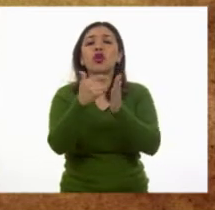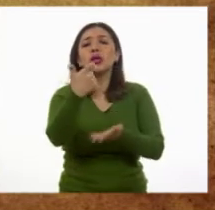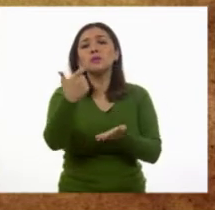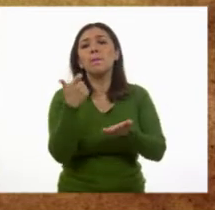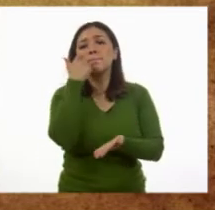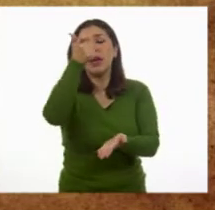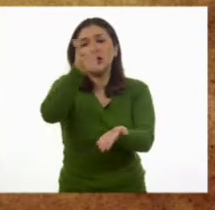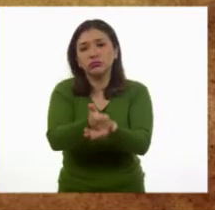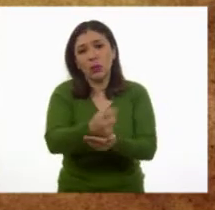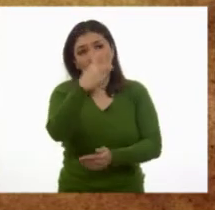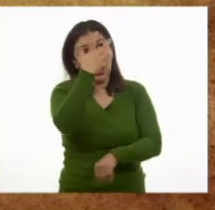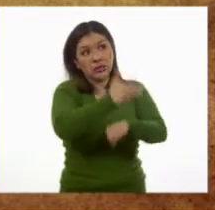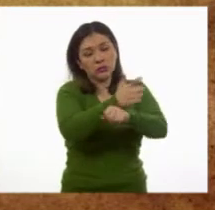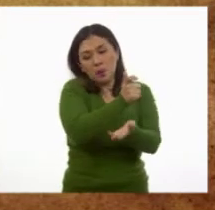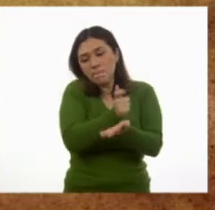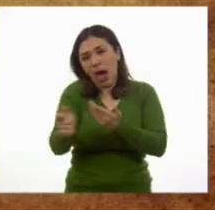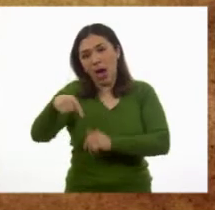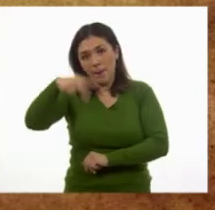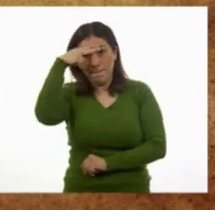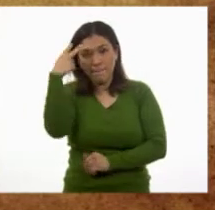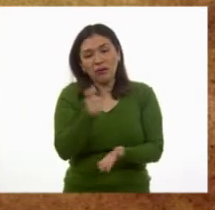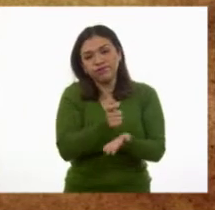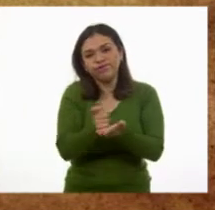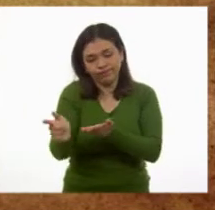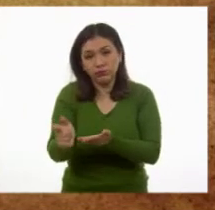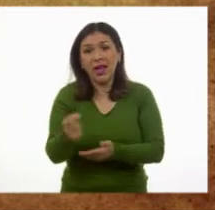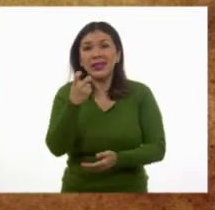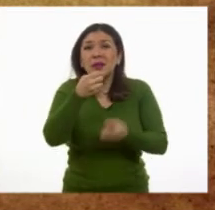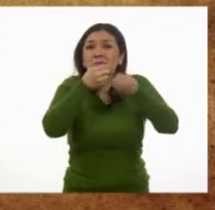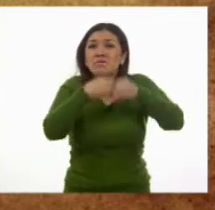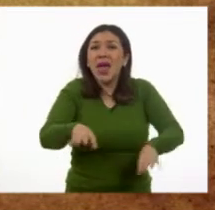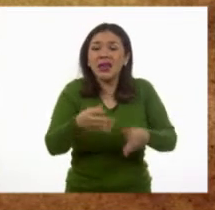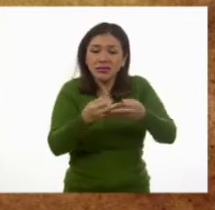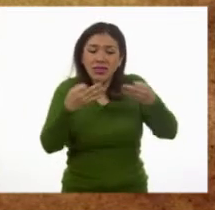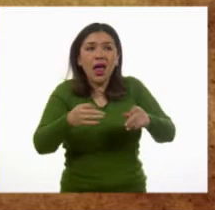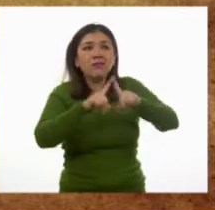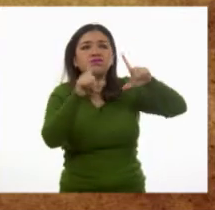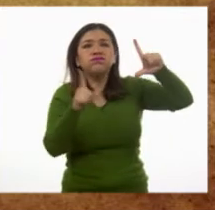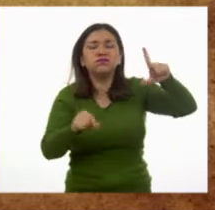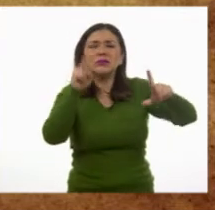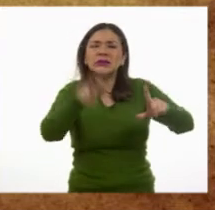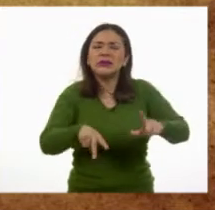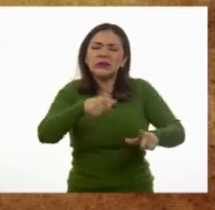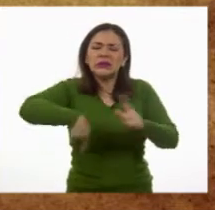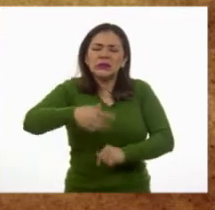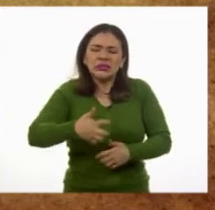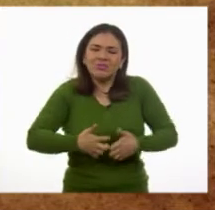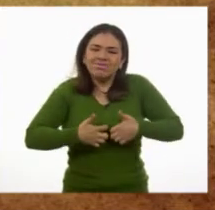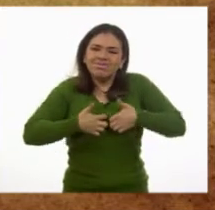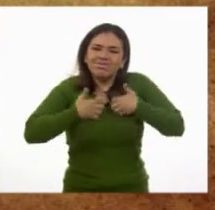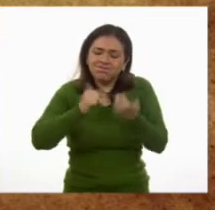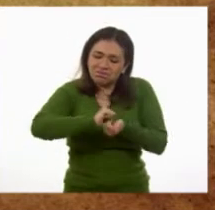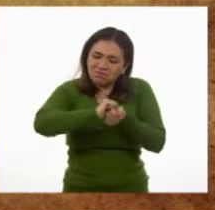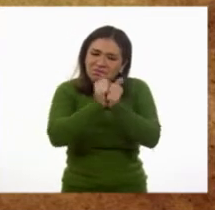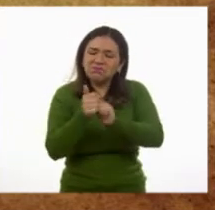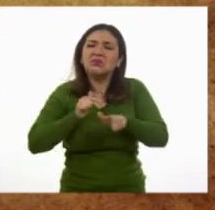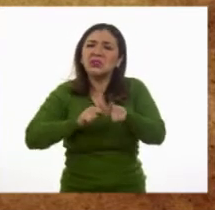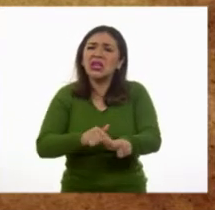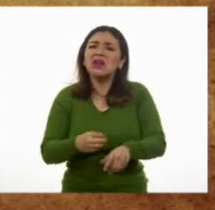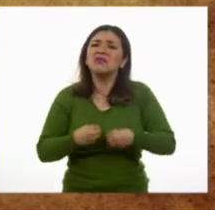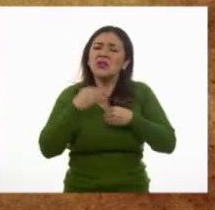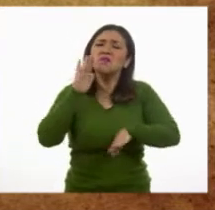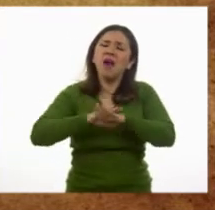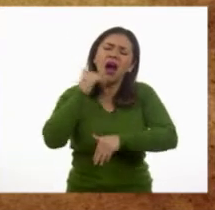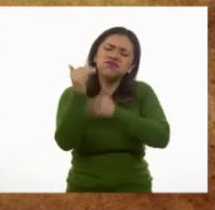que Estados Unidos le pagó a nuestro país. Esta pérdida territorial fue un golpe para México y sus consecuencias se continuaron viviendo en